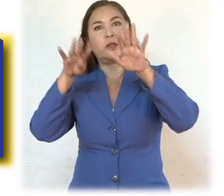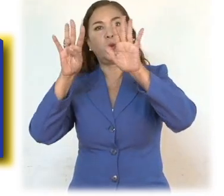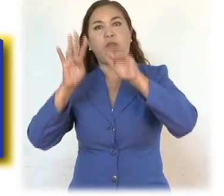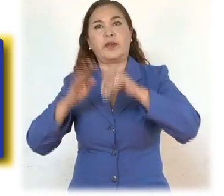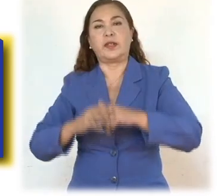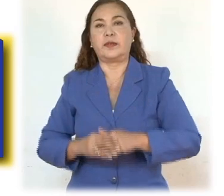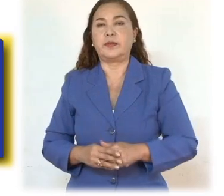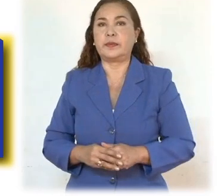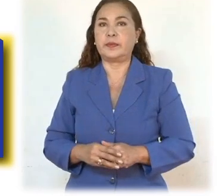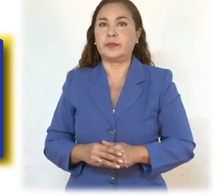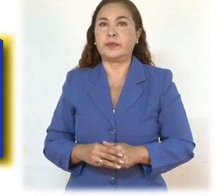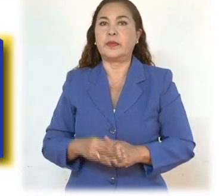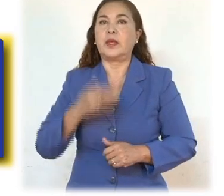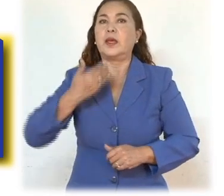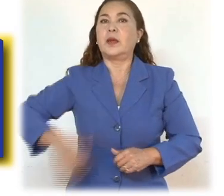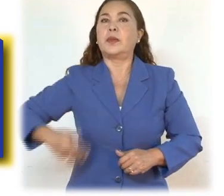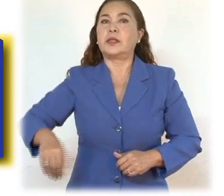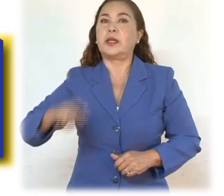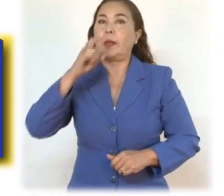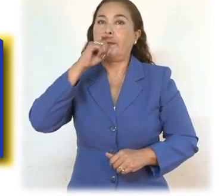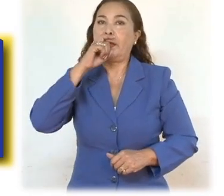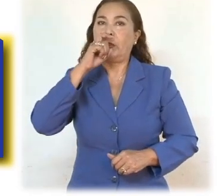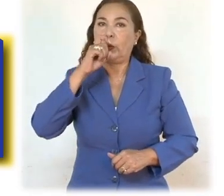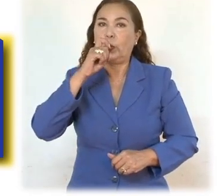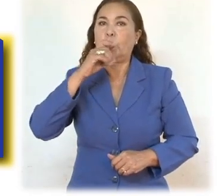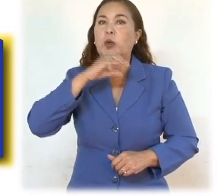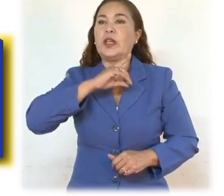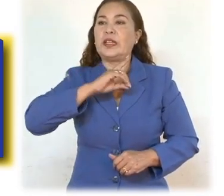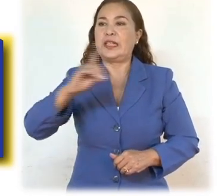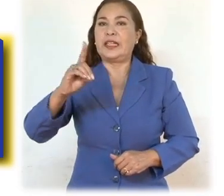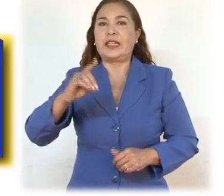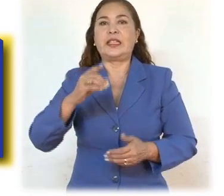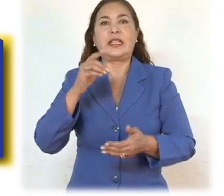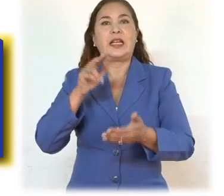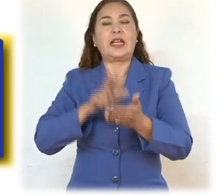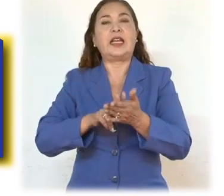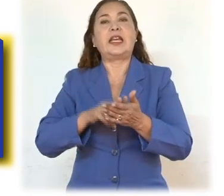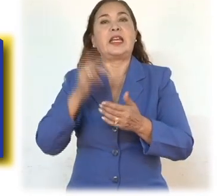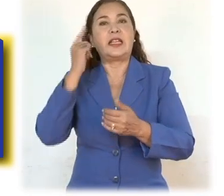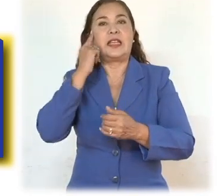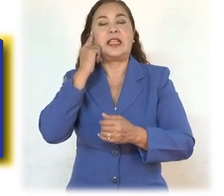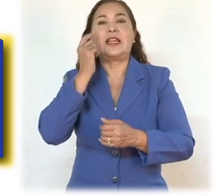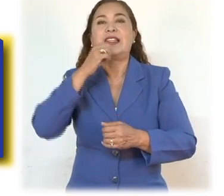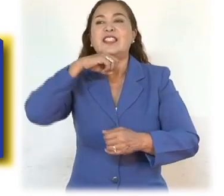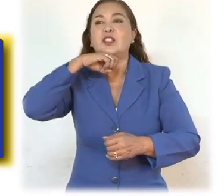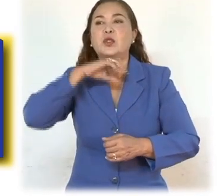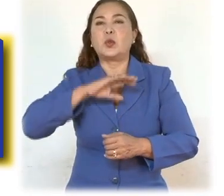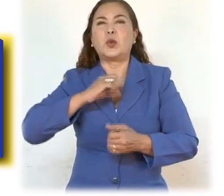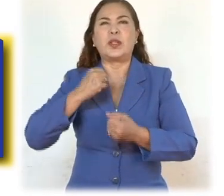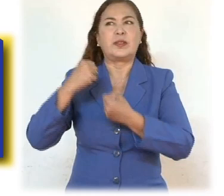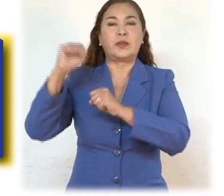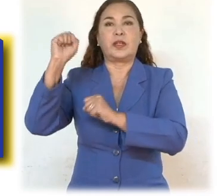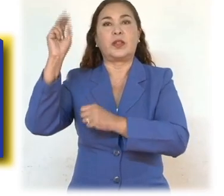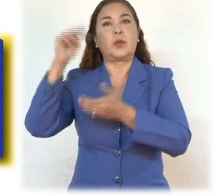1989 el presidente Nicol dur decreta el día de la historia insurgente